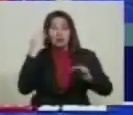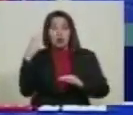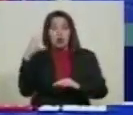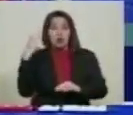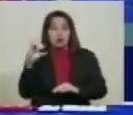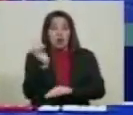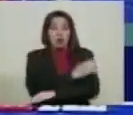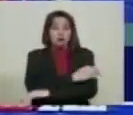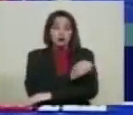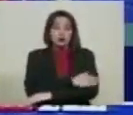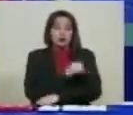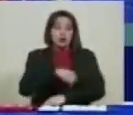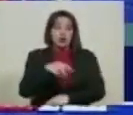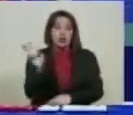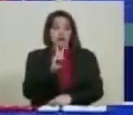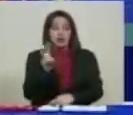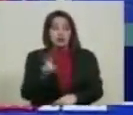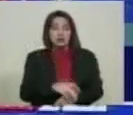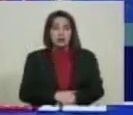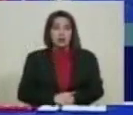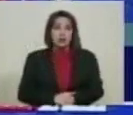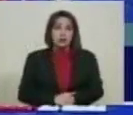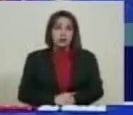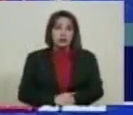Es una derecha